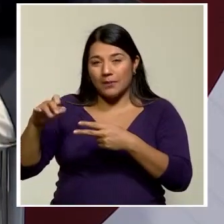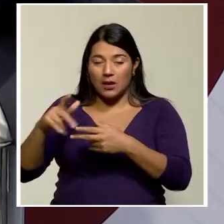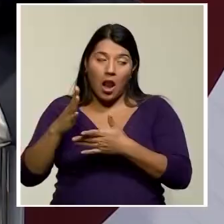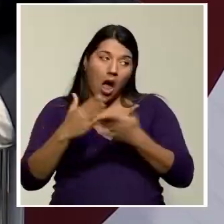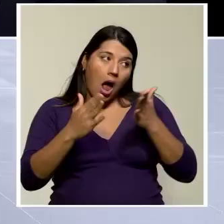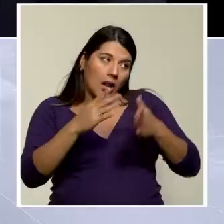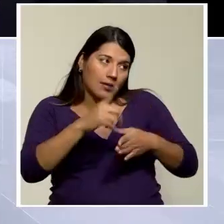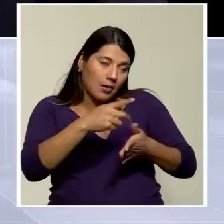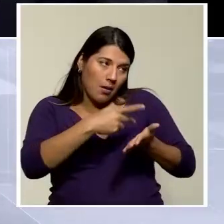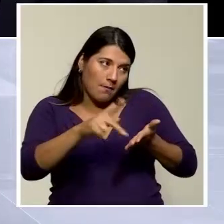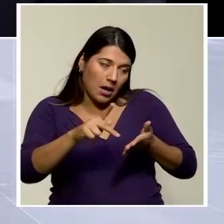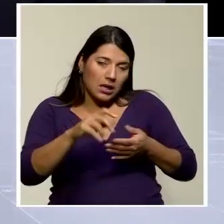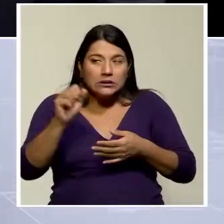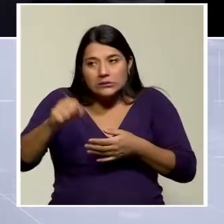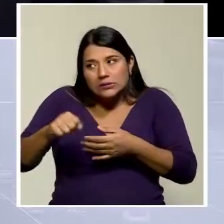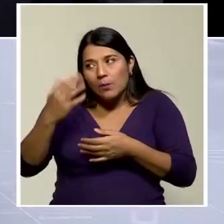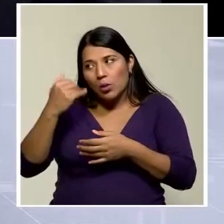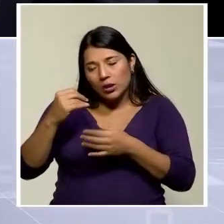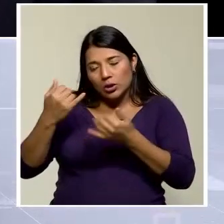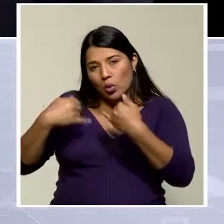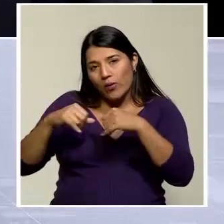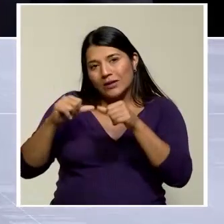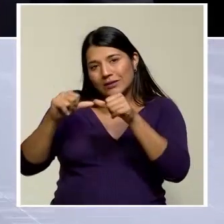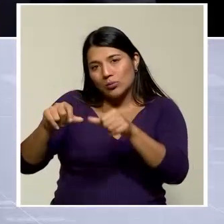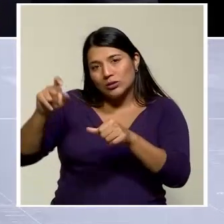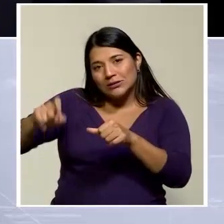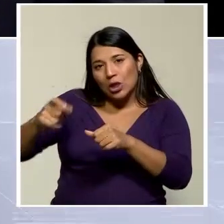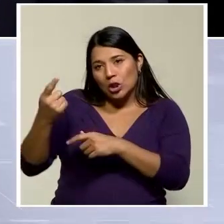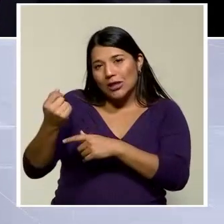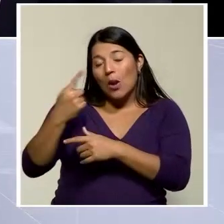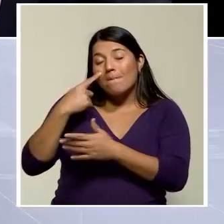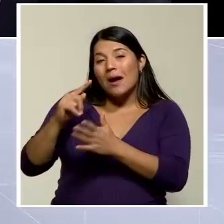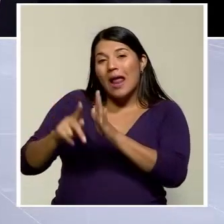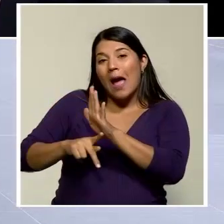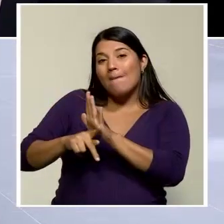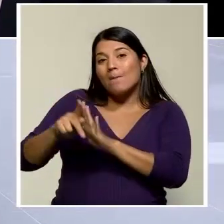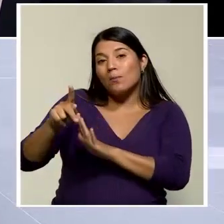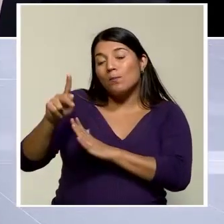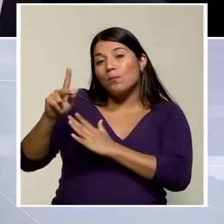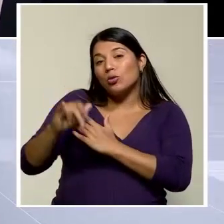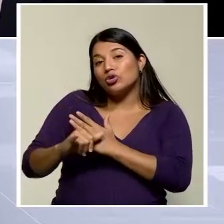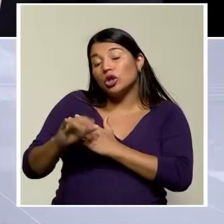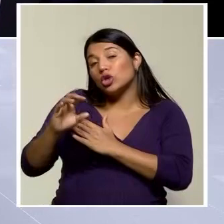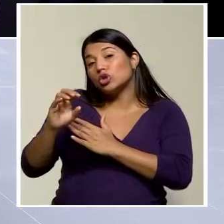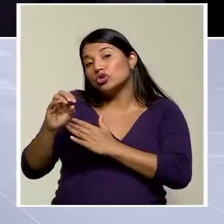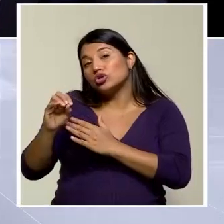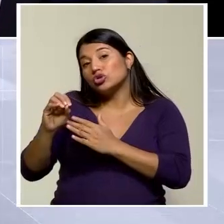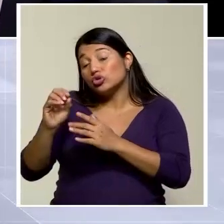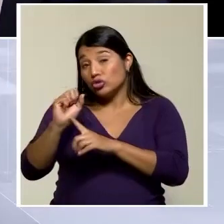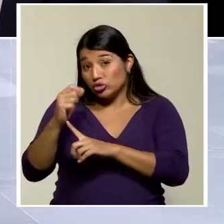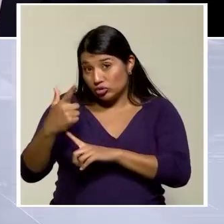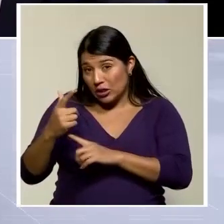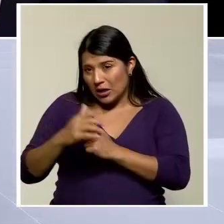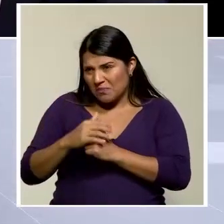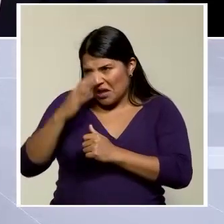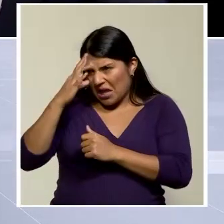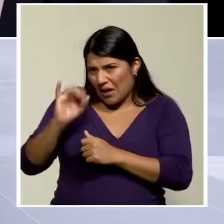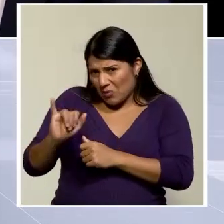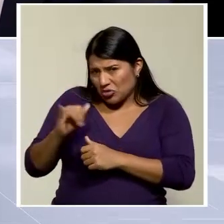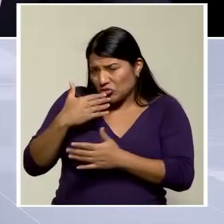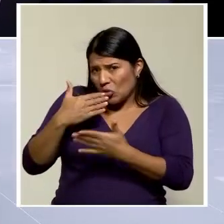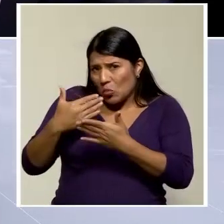porque no vamos a desfinanciar los programas sociales. Entonces, nosotros creemos que eso es viable y puede ser saludable incluso